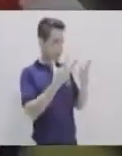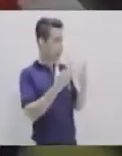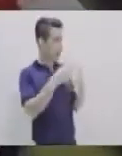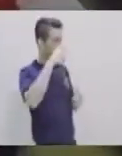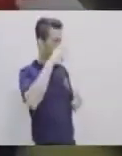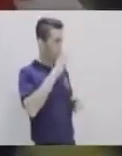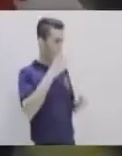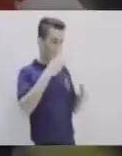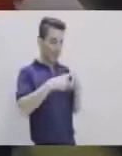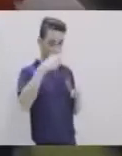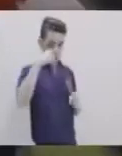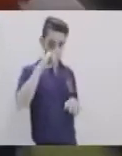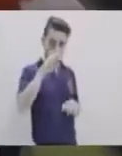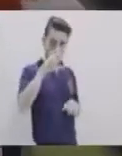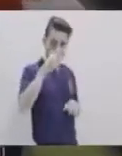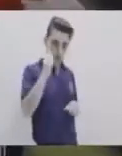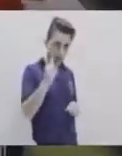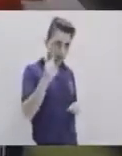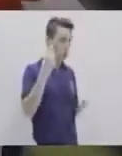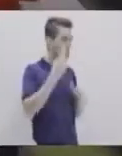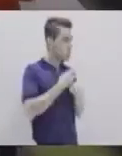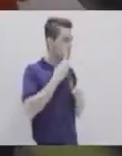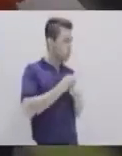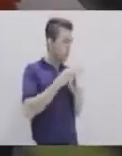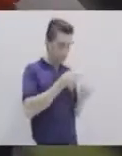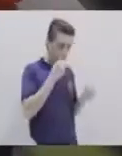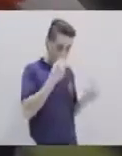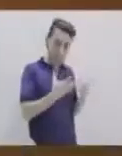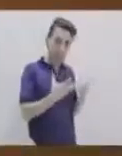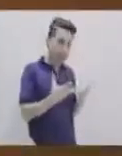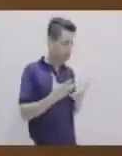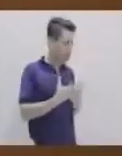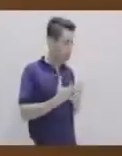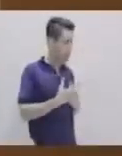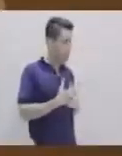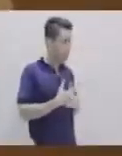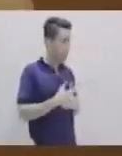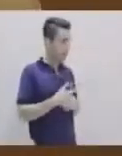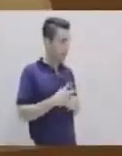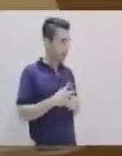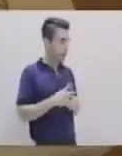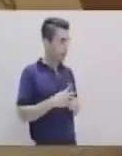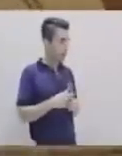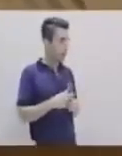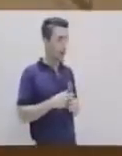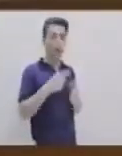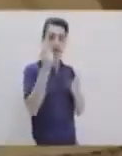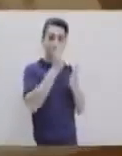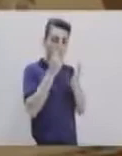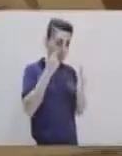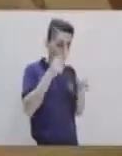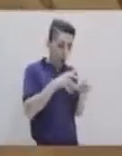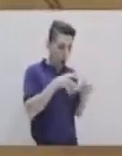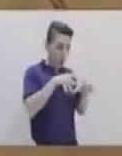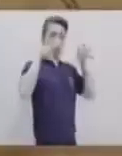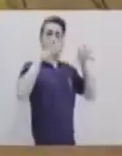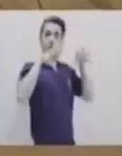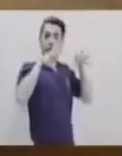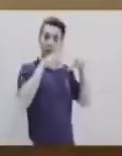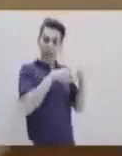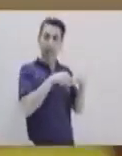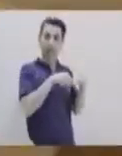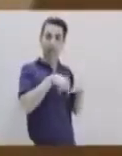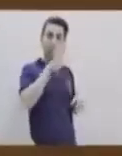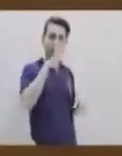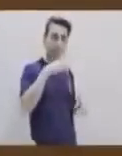¿verdad? Sí. Crear la textura, utilizar esta textura para que en sí el dibujo se marque mucho más y